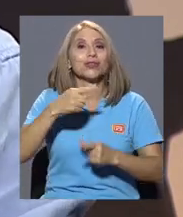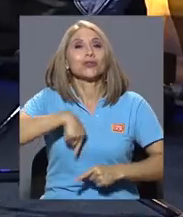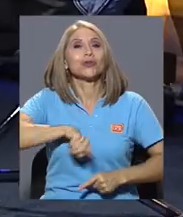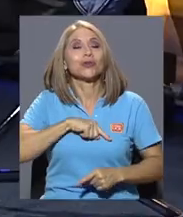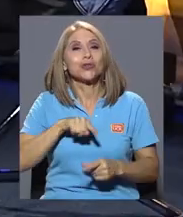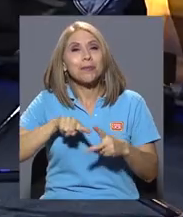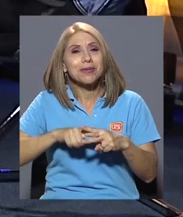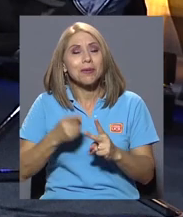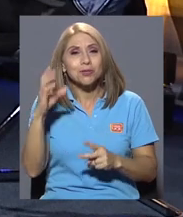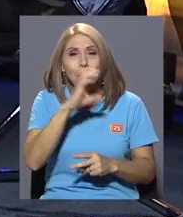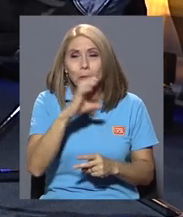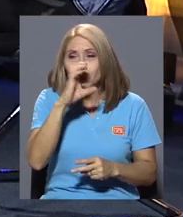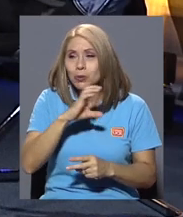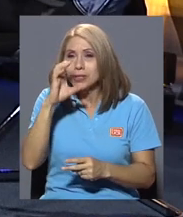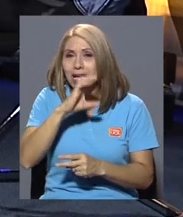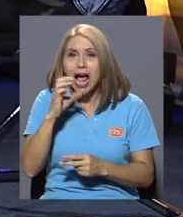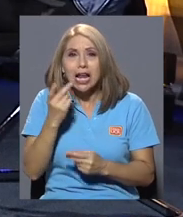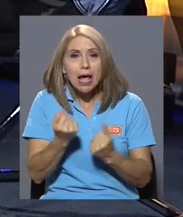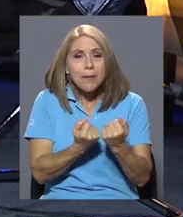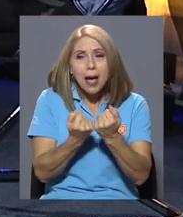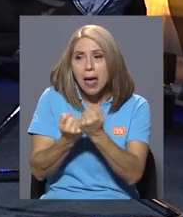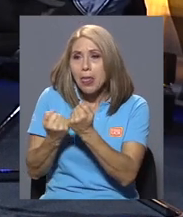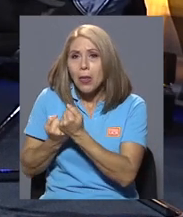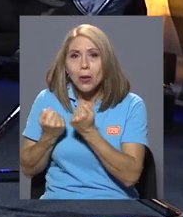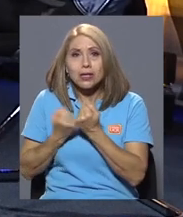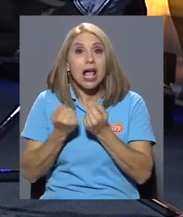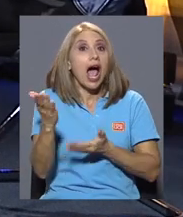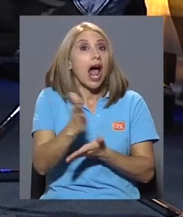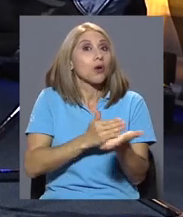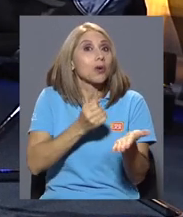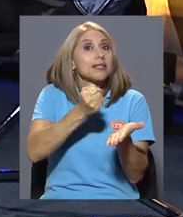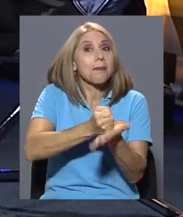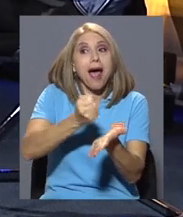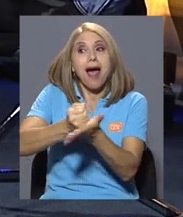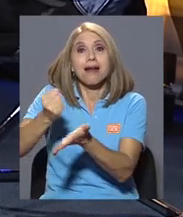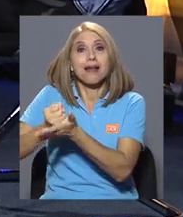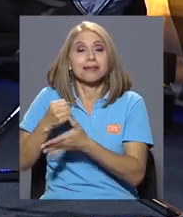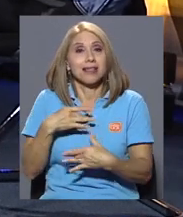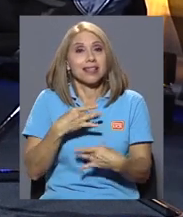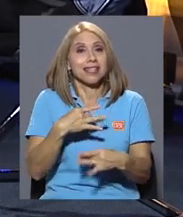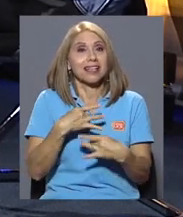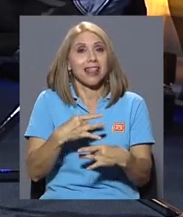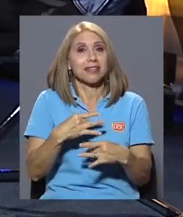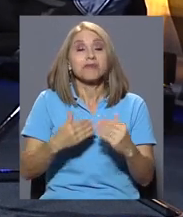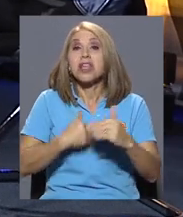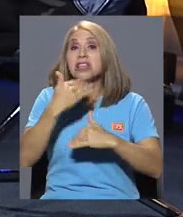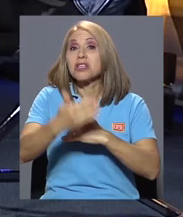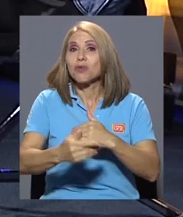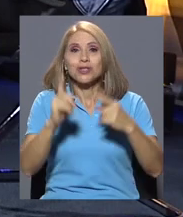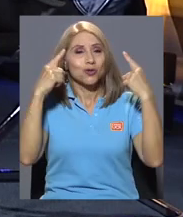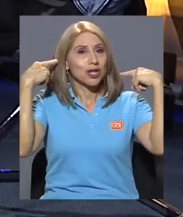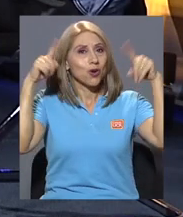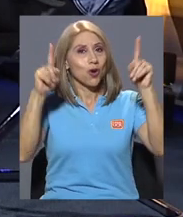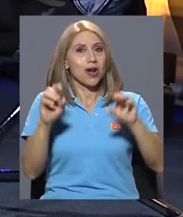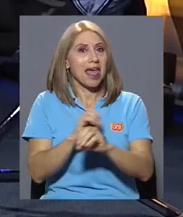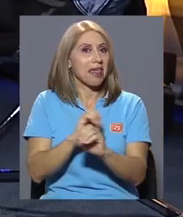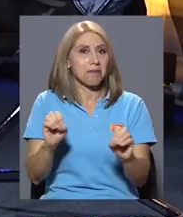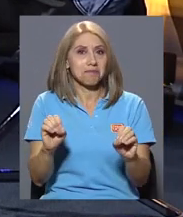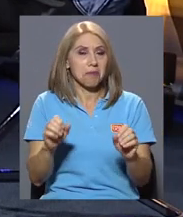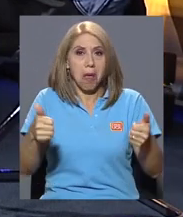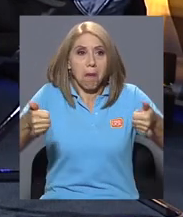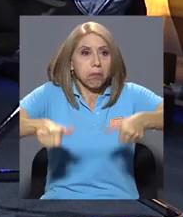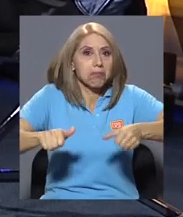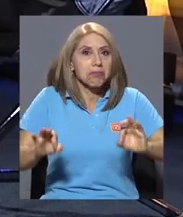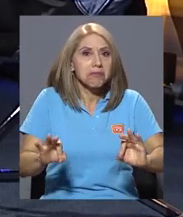buscar patrocinios por ahí algunas marcas estuvieron interesadas al final no se logró concretar nada ni logramos